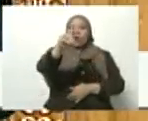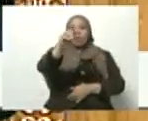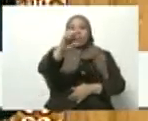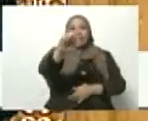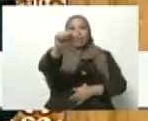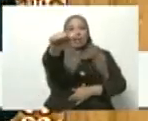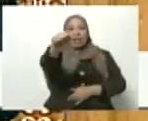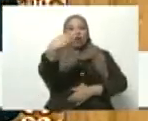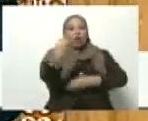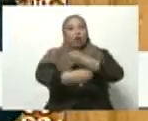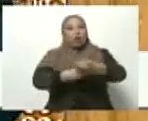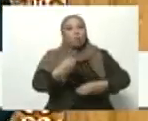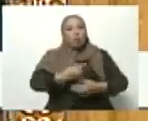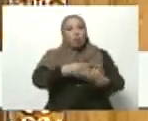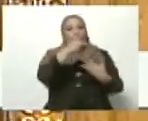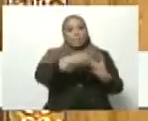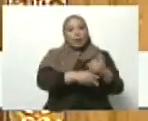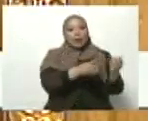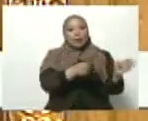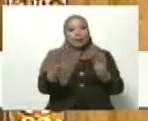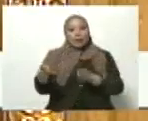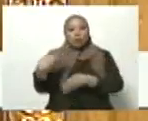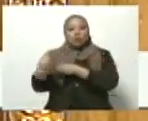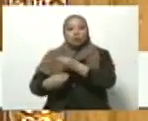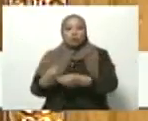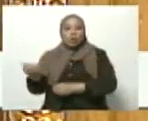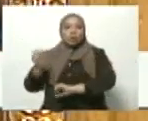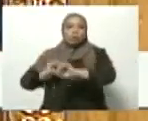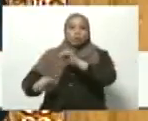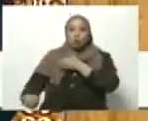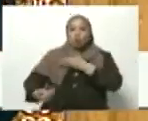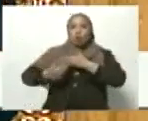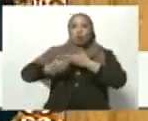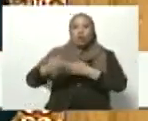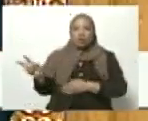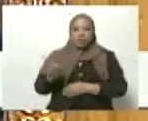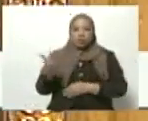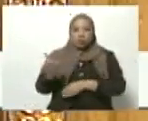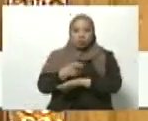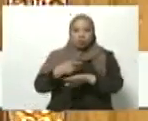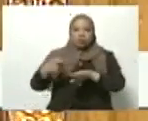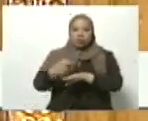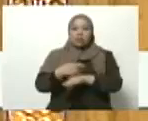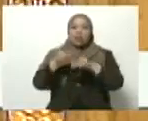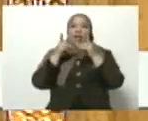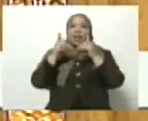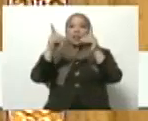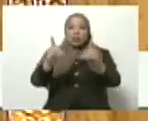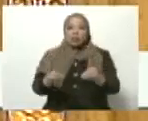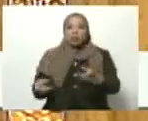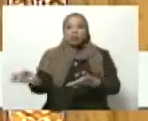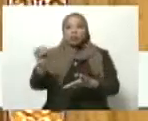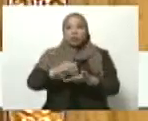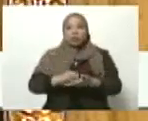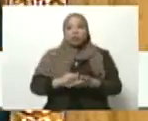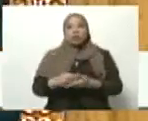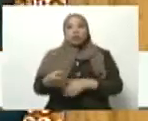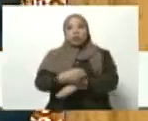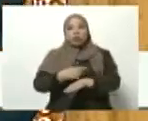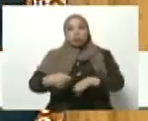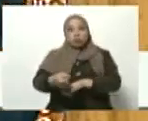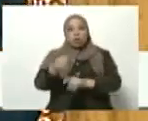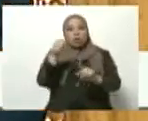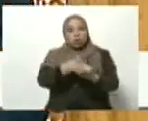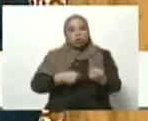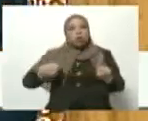lo corrompieron para usarlo contra el gobierno de Venezuela y decir que iban a derrocar al gobierno de Venezuela porque estaban